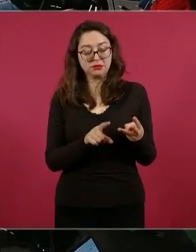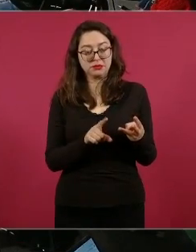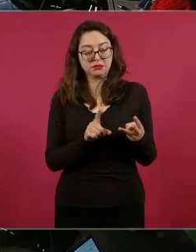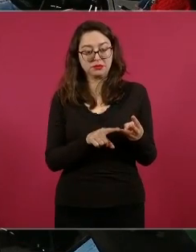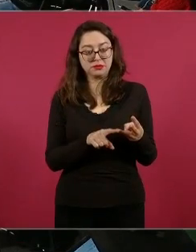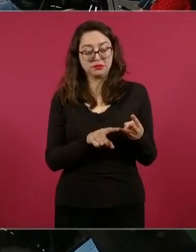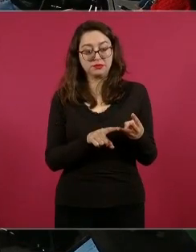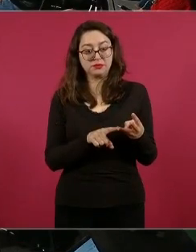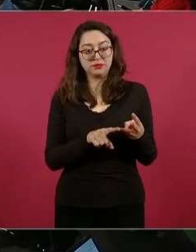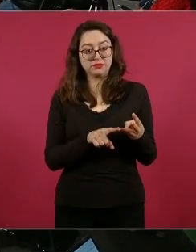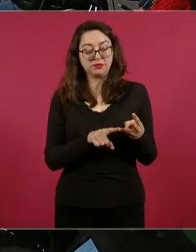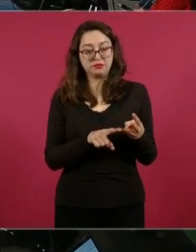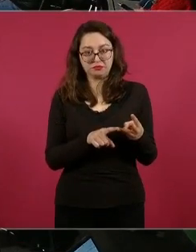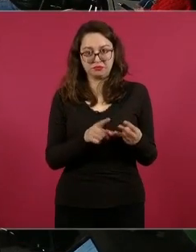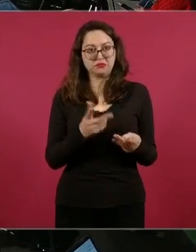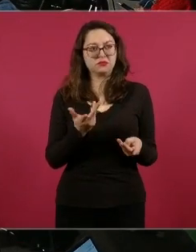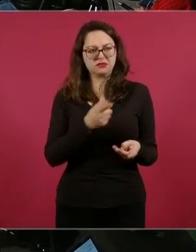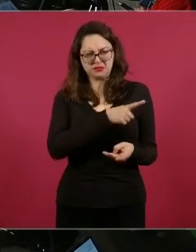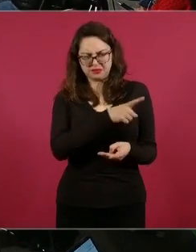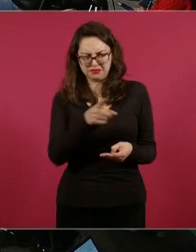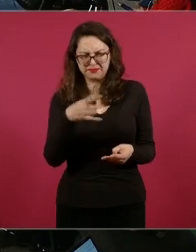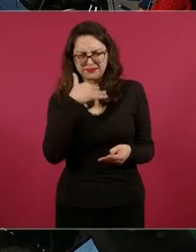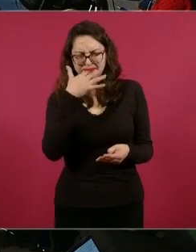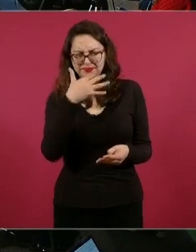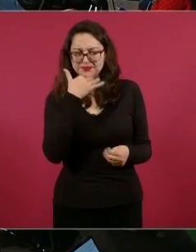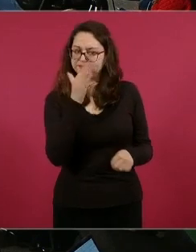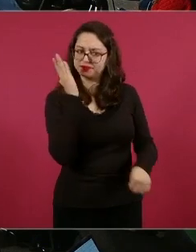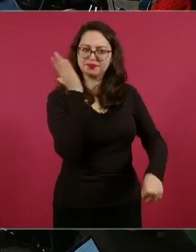si no hay impunidad,